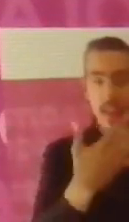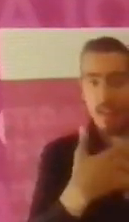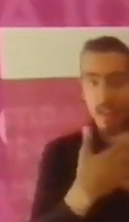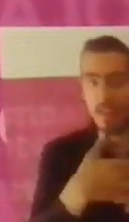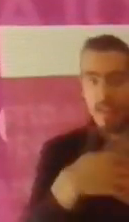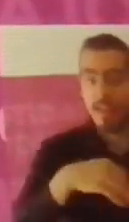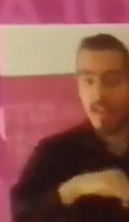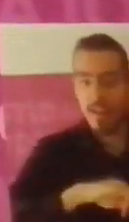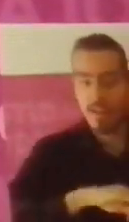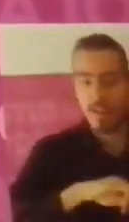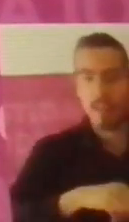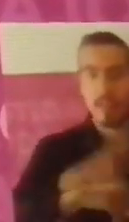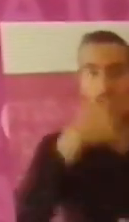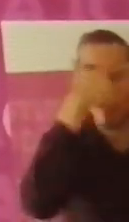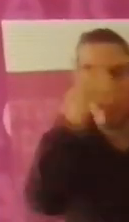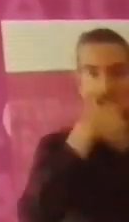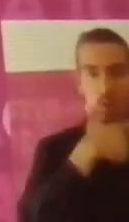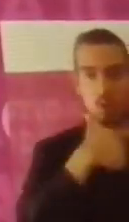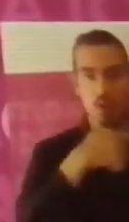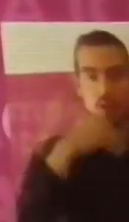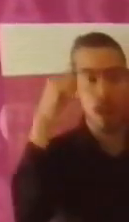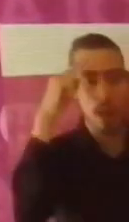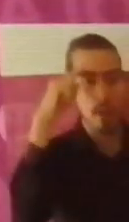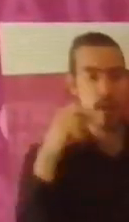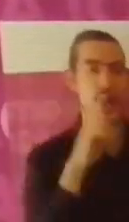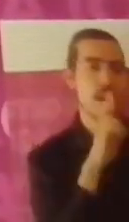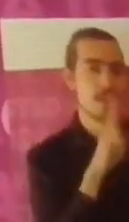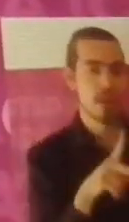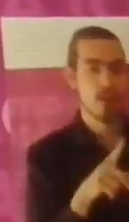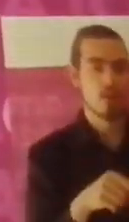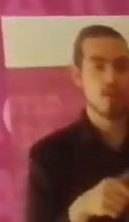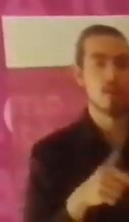el rezago con mayor rapidez y efectividad.